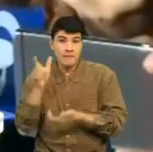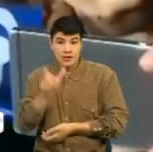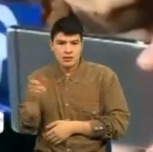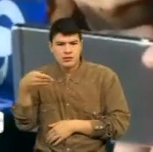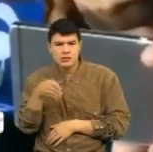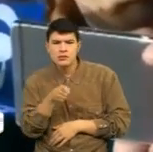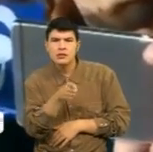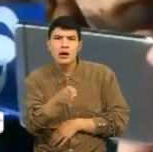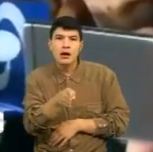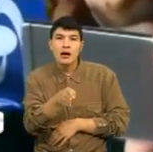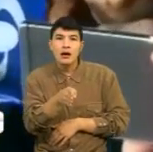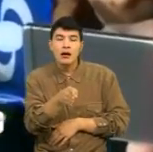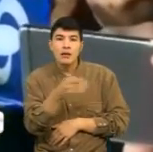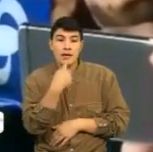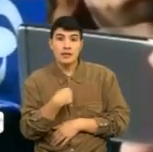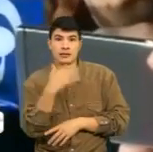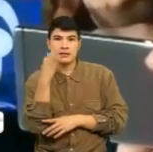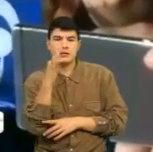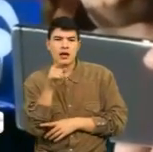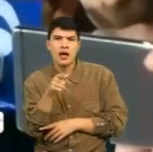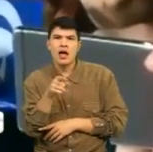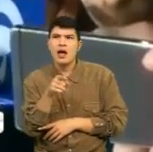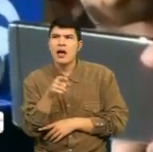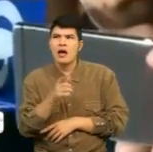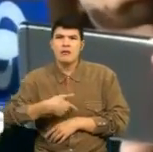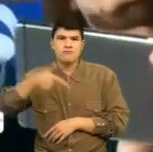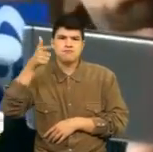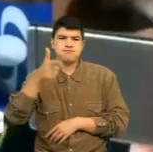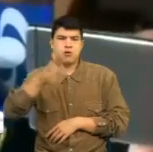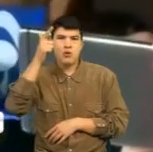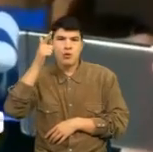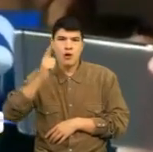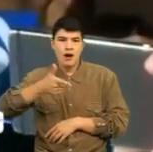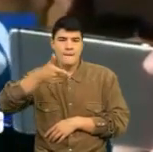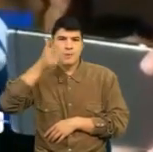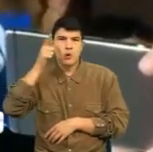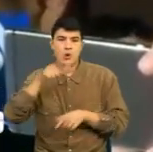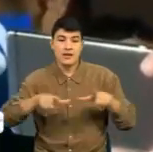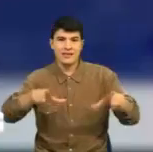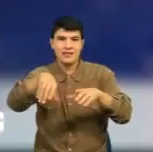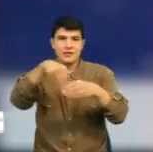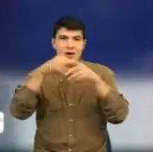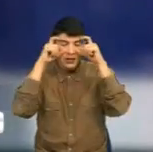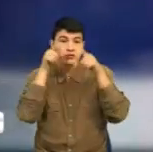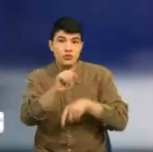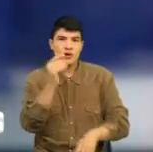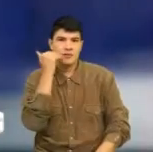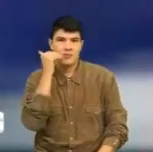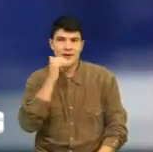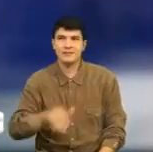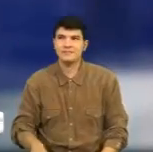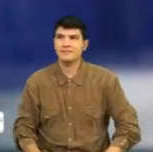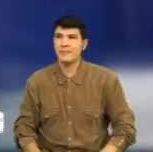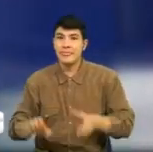y, según una primera versión, agrede con un arma de fuego al interior del establecimiento a la femenina. Integrantes de un